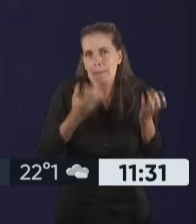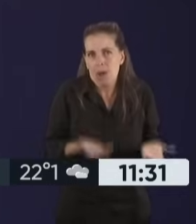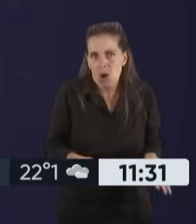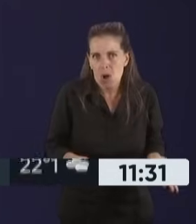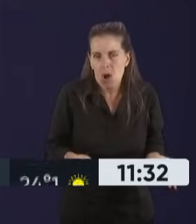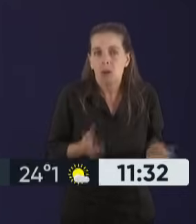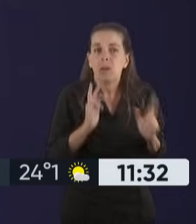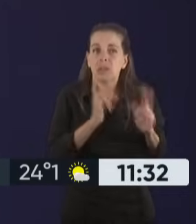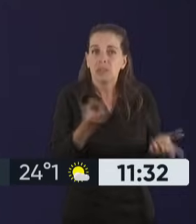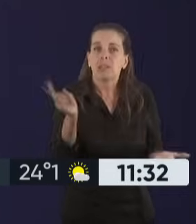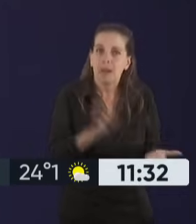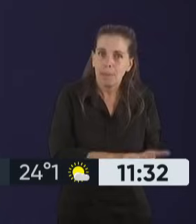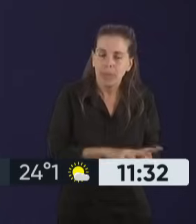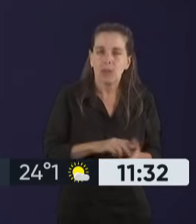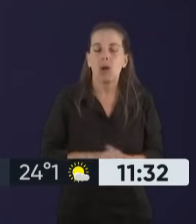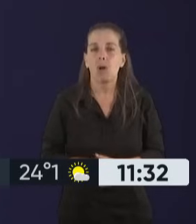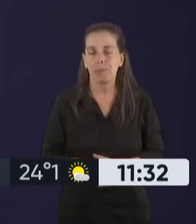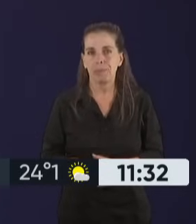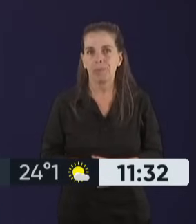te repito,